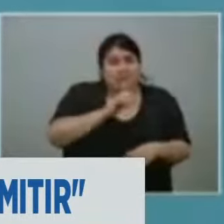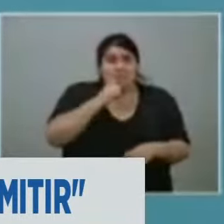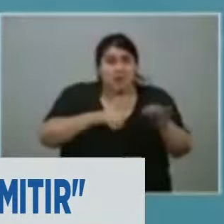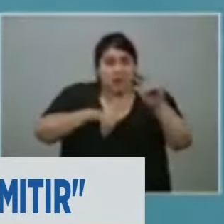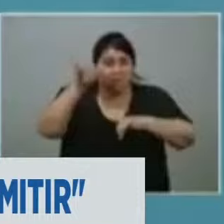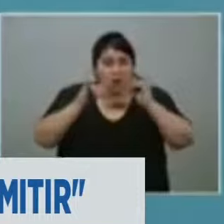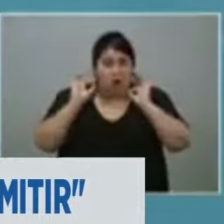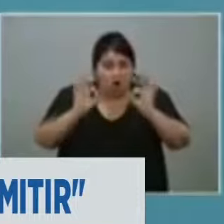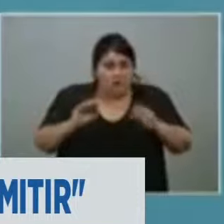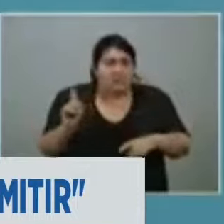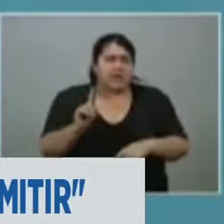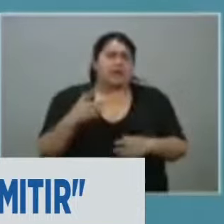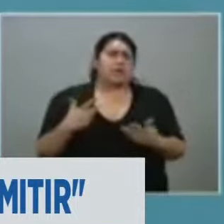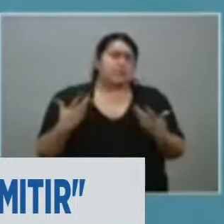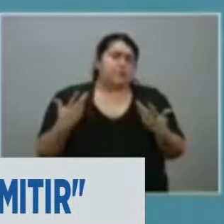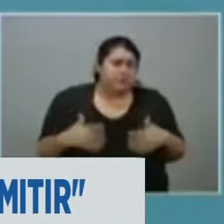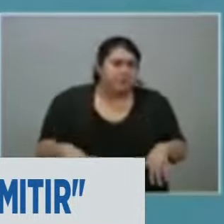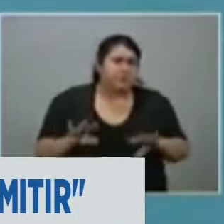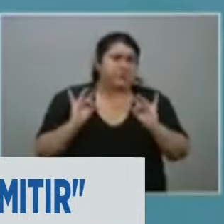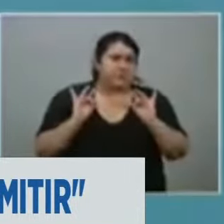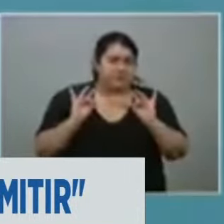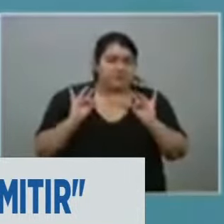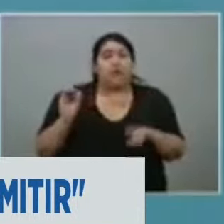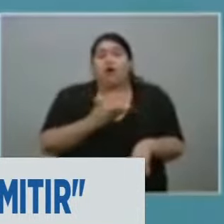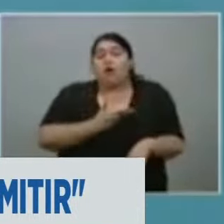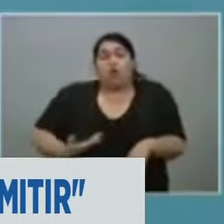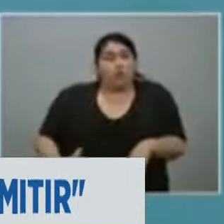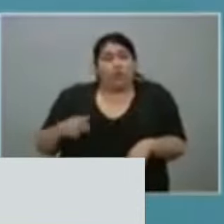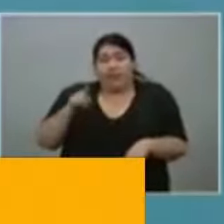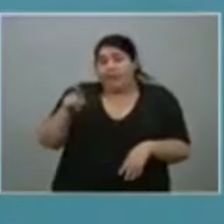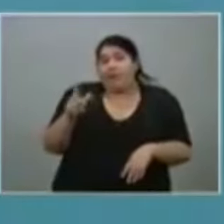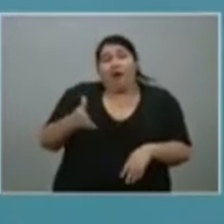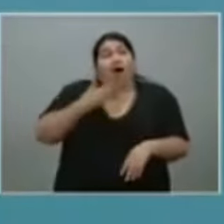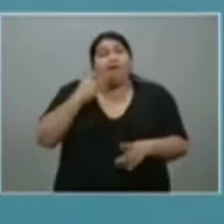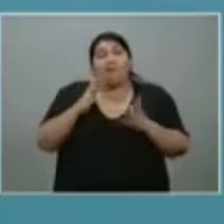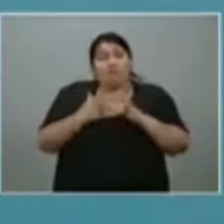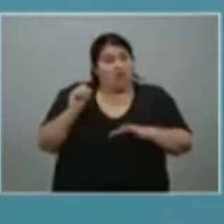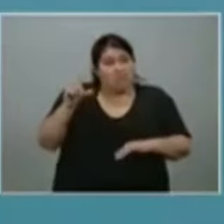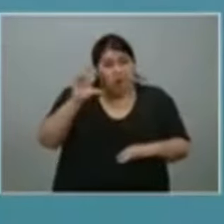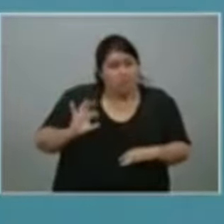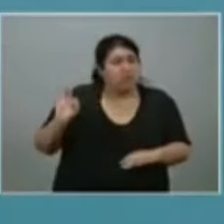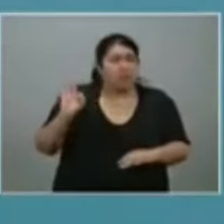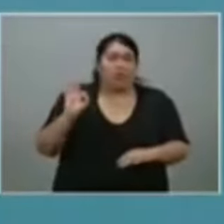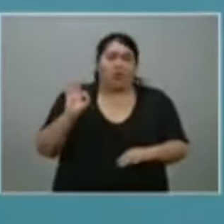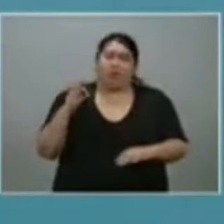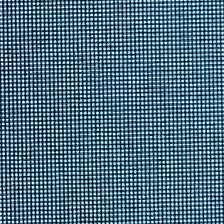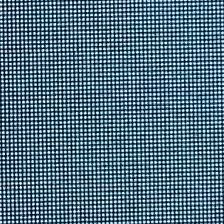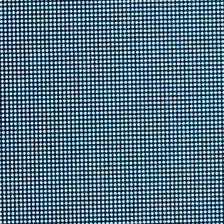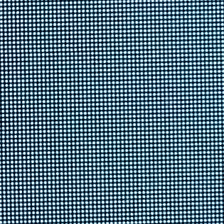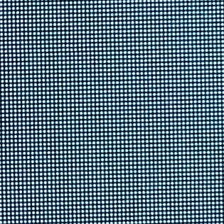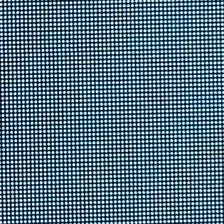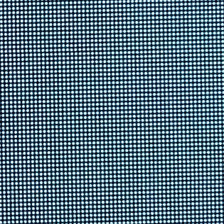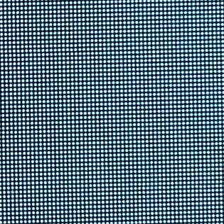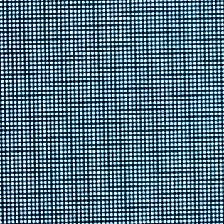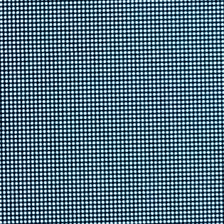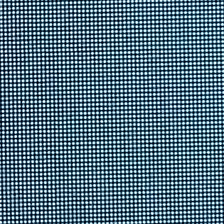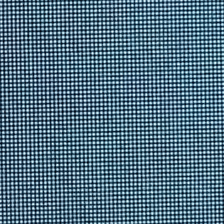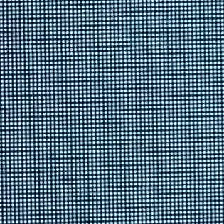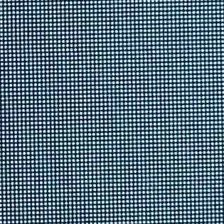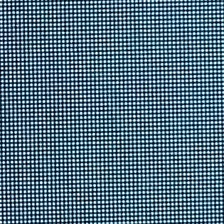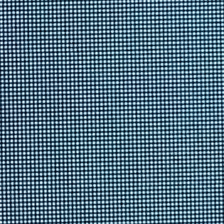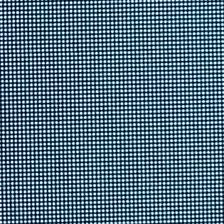que eh el gobierno tiene que abandonar esa excusa no es que nadie la quiere la provincia sí la quiere Qué dice la